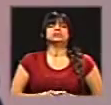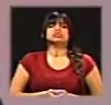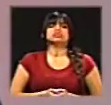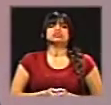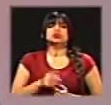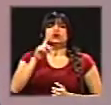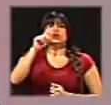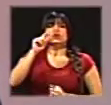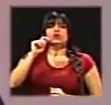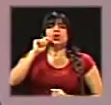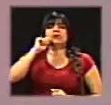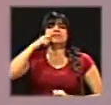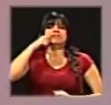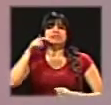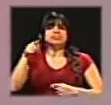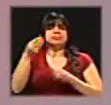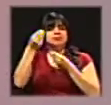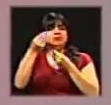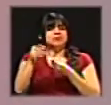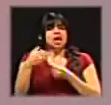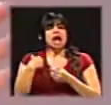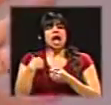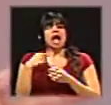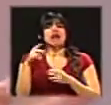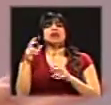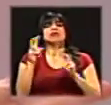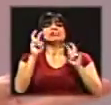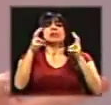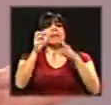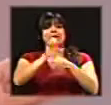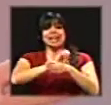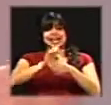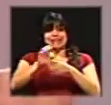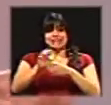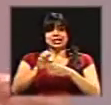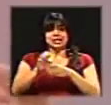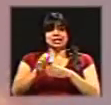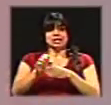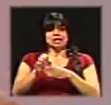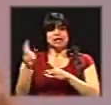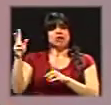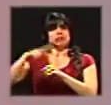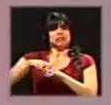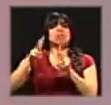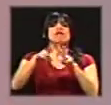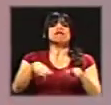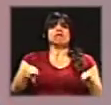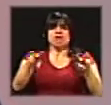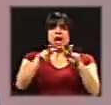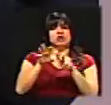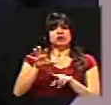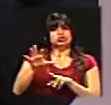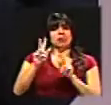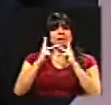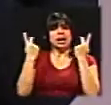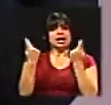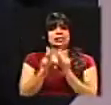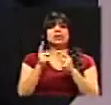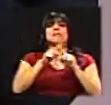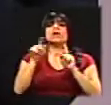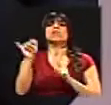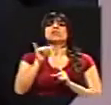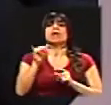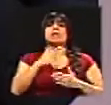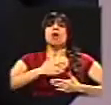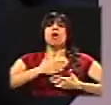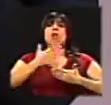Una clave, digamos, de esto es que no solamente tocan el tema de la ética como un valor del propio partido, sino que además se ofrecen